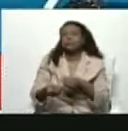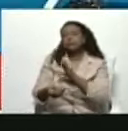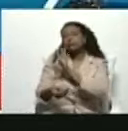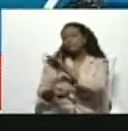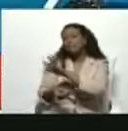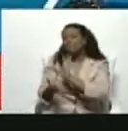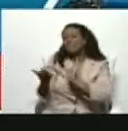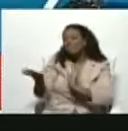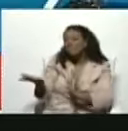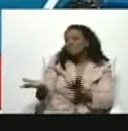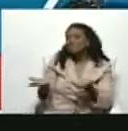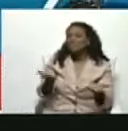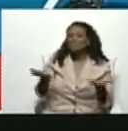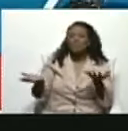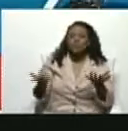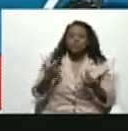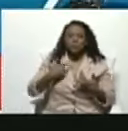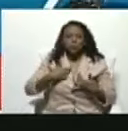Bueno, mira,